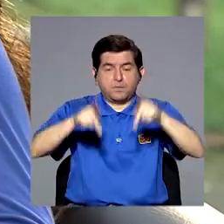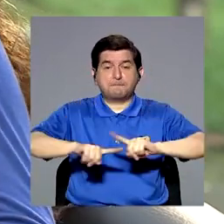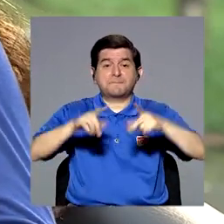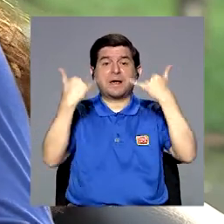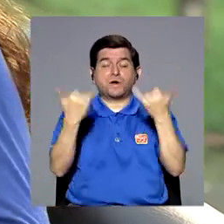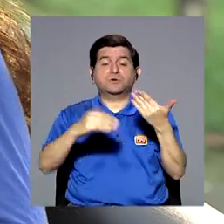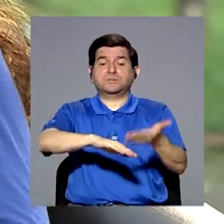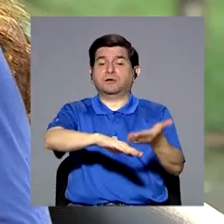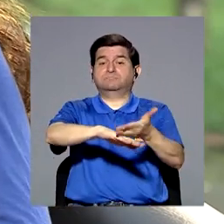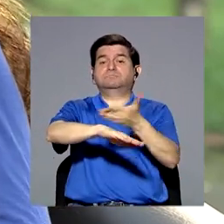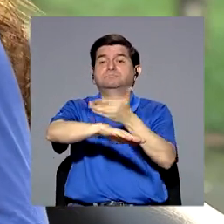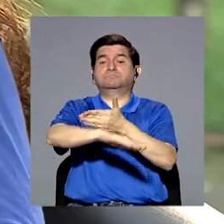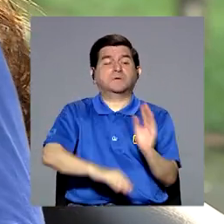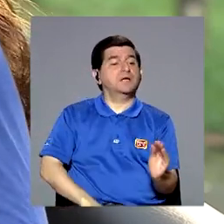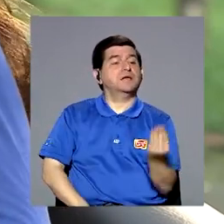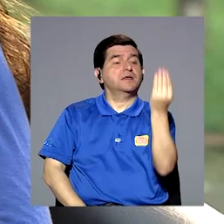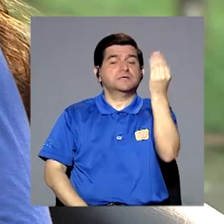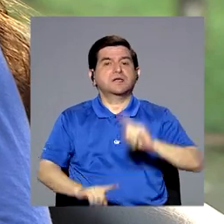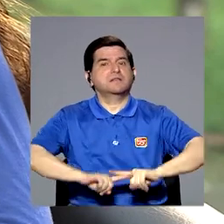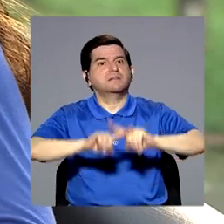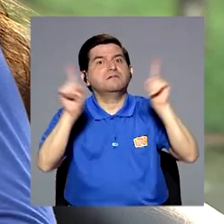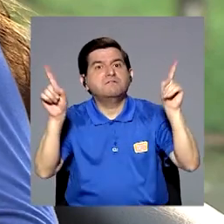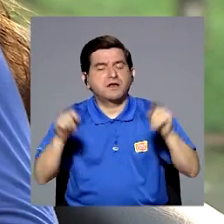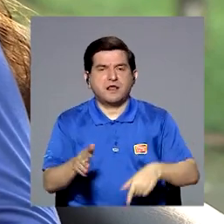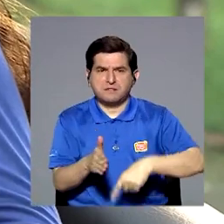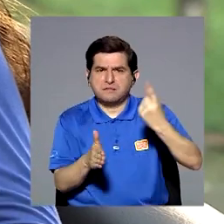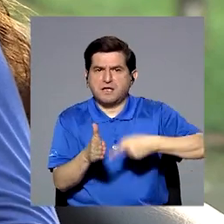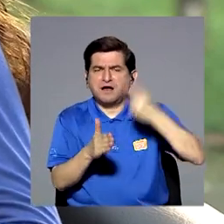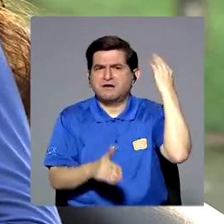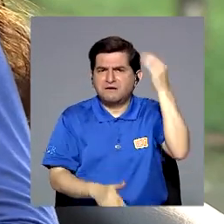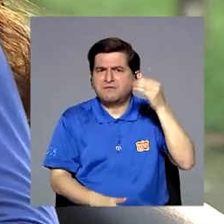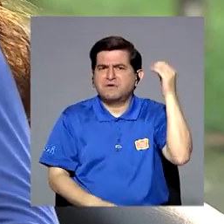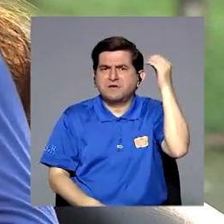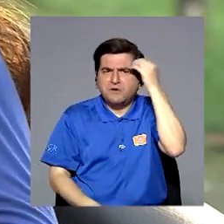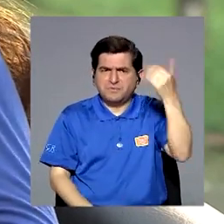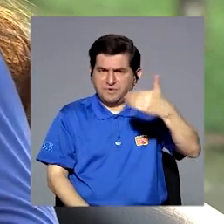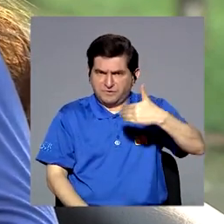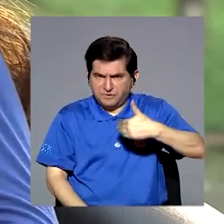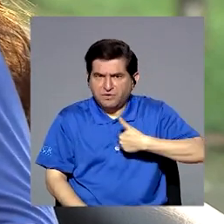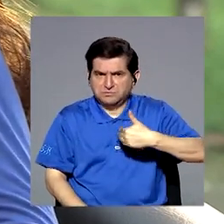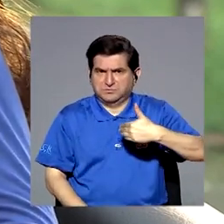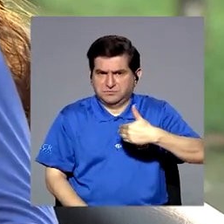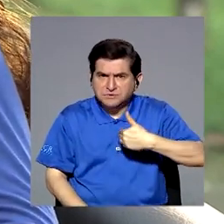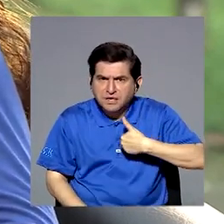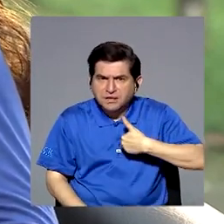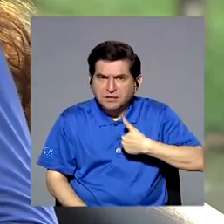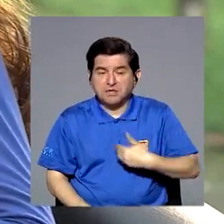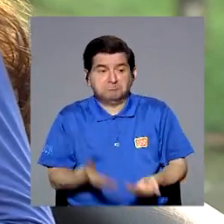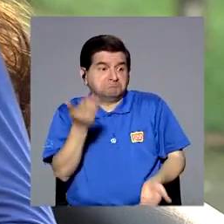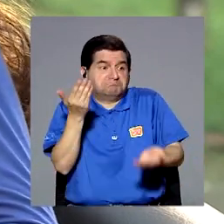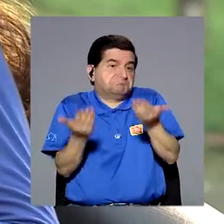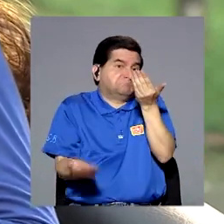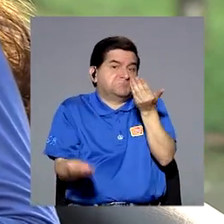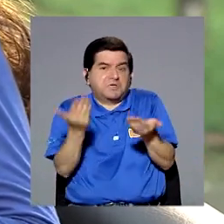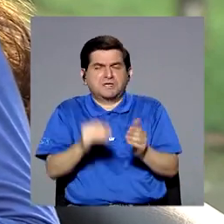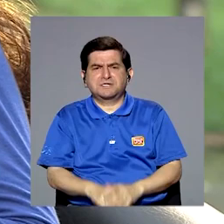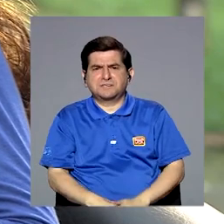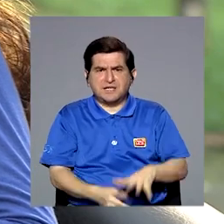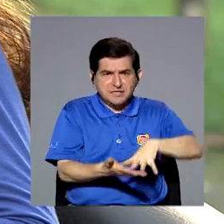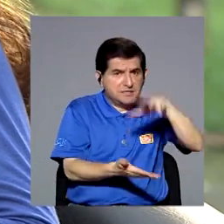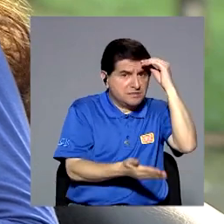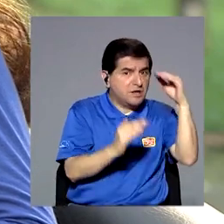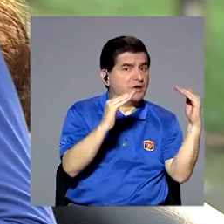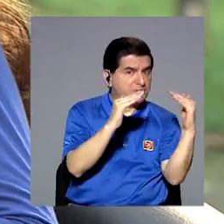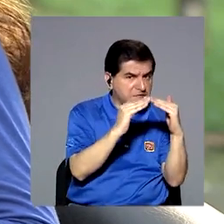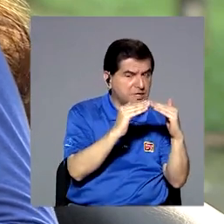pero cuando ya crecemos es un poco diferente porque a veces las opiniones que tenemos, digamos, de lo que se aprendió